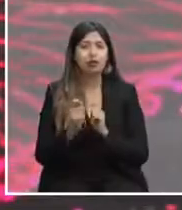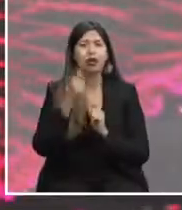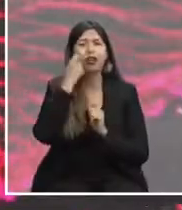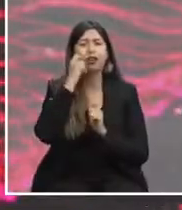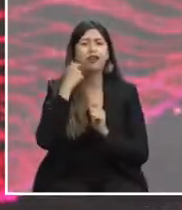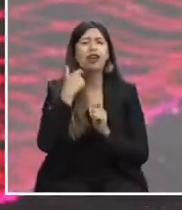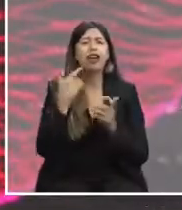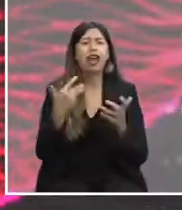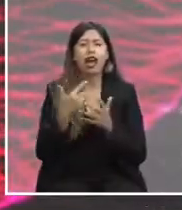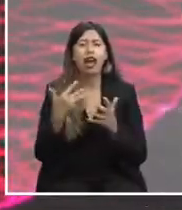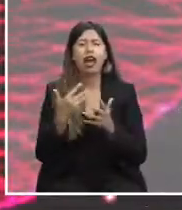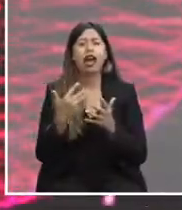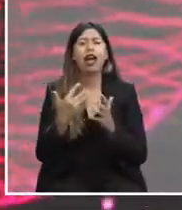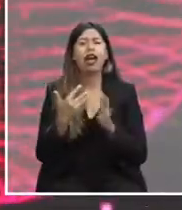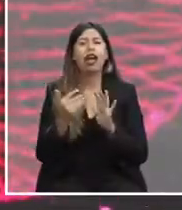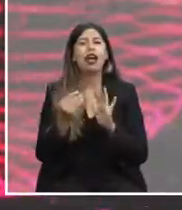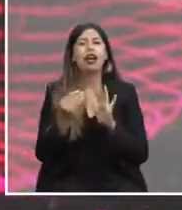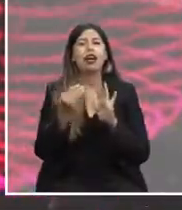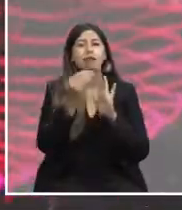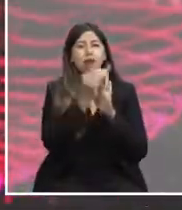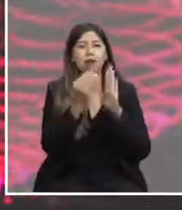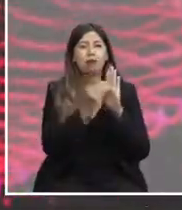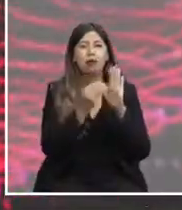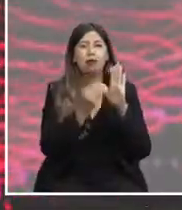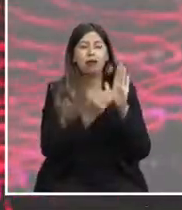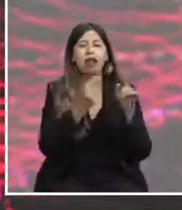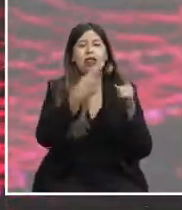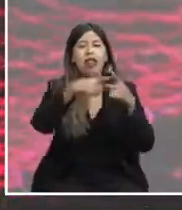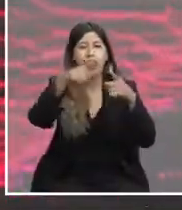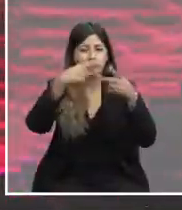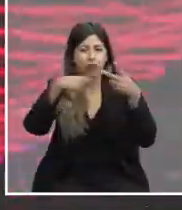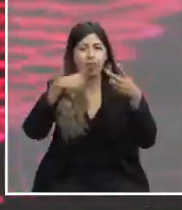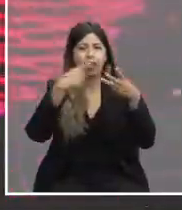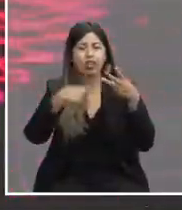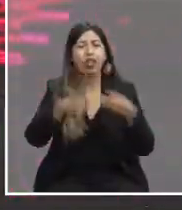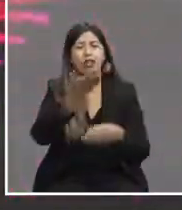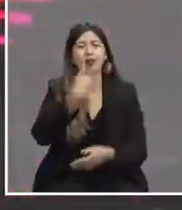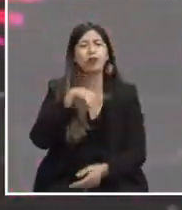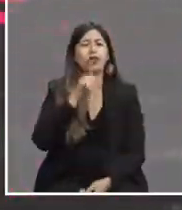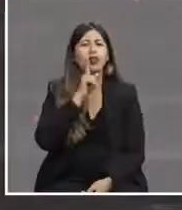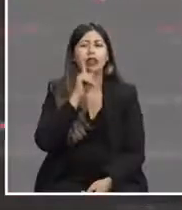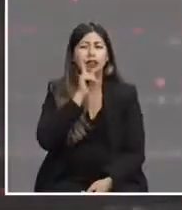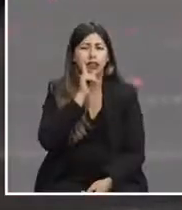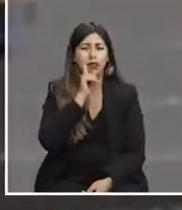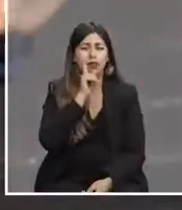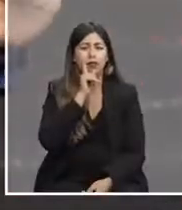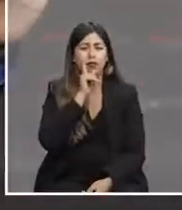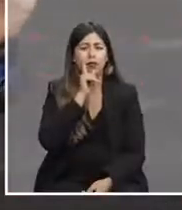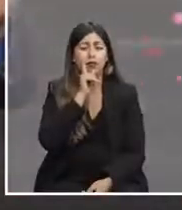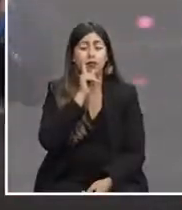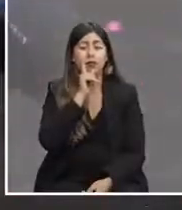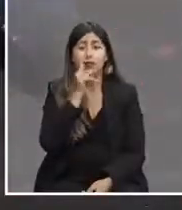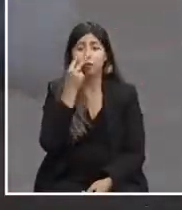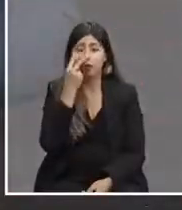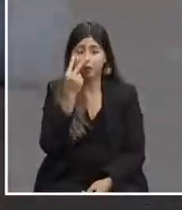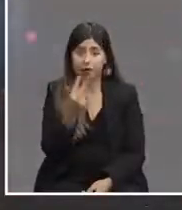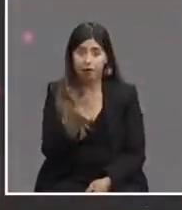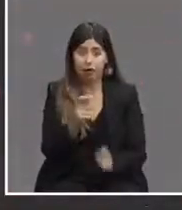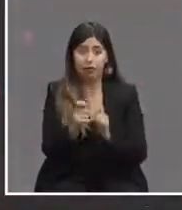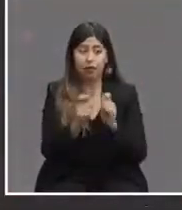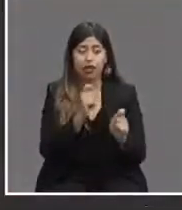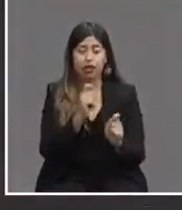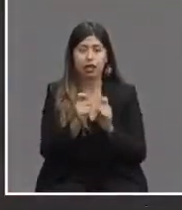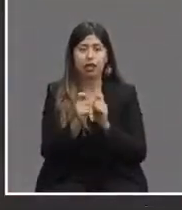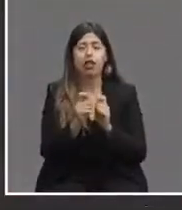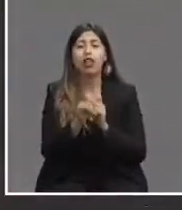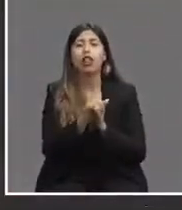una ponderación de los distintos eventos que tenemos en esta condición. Entonces, acabamos de ver los peligros, pero